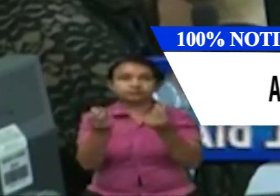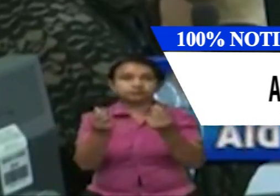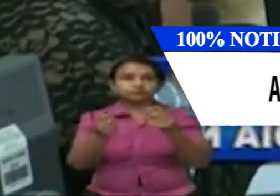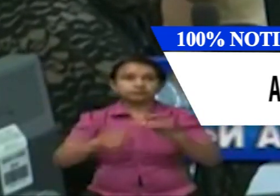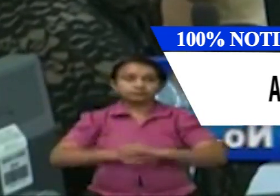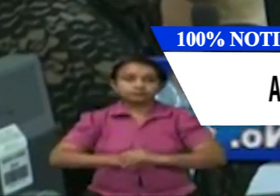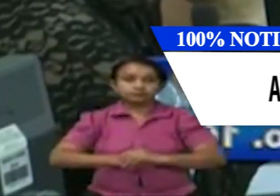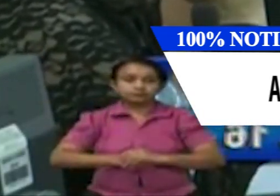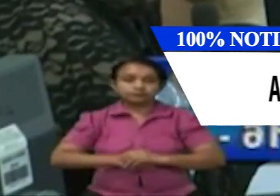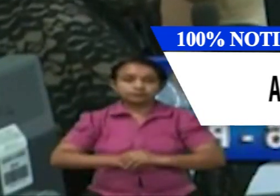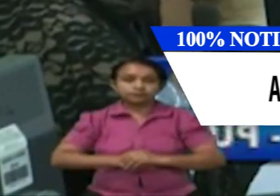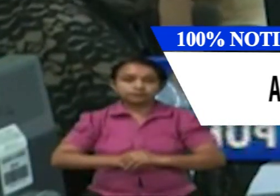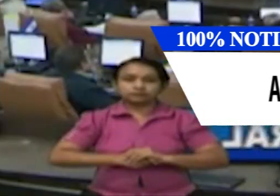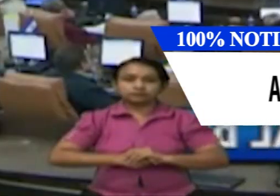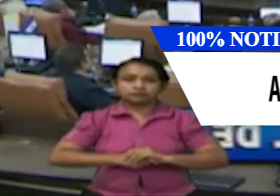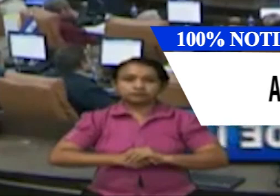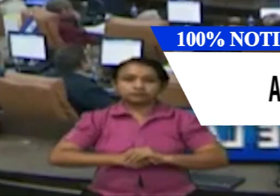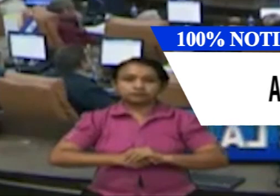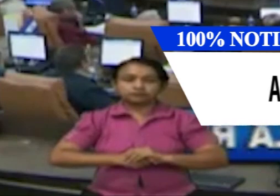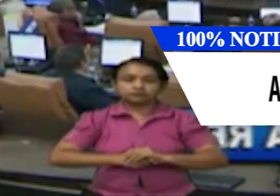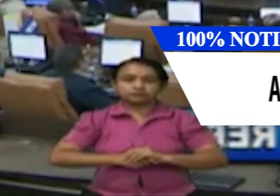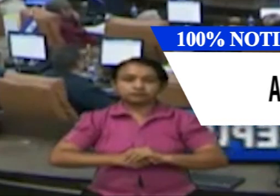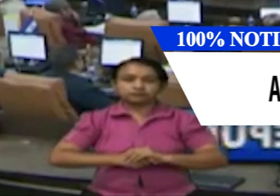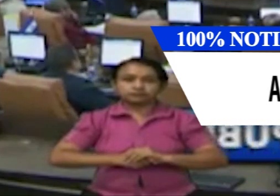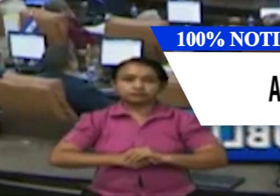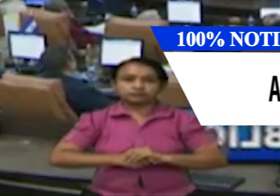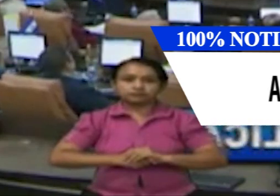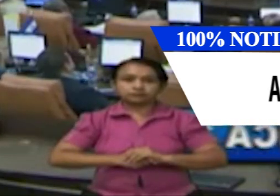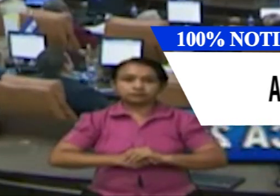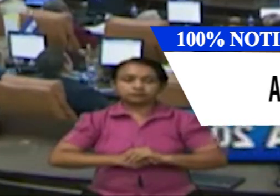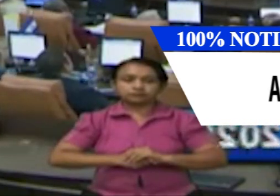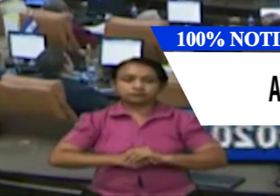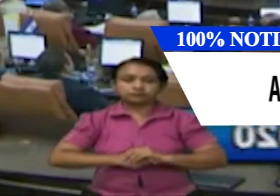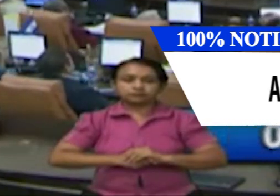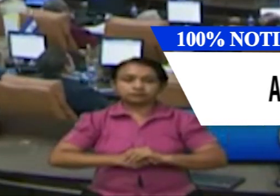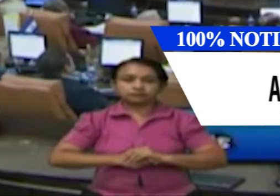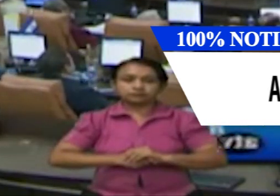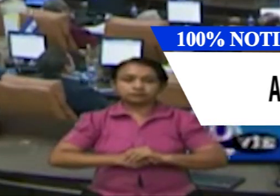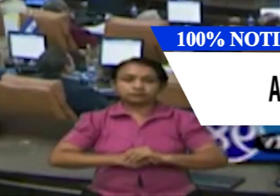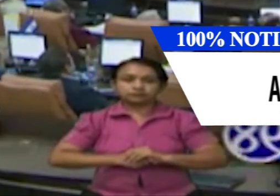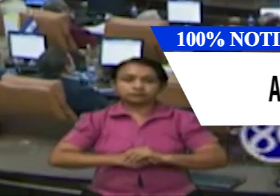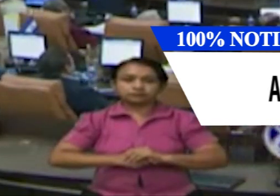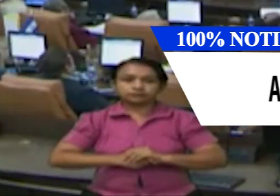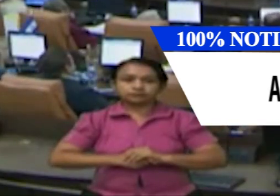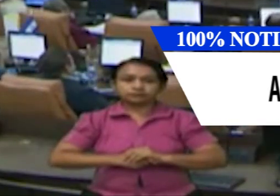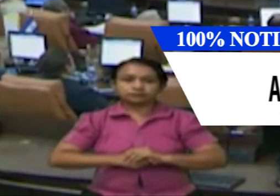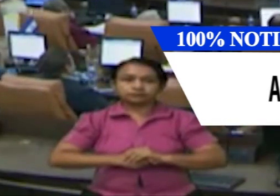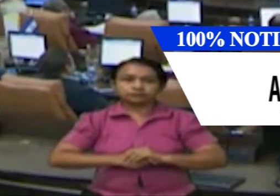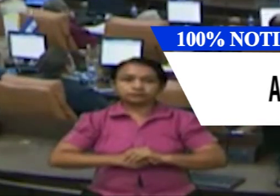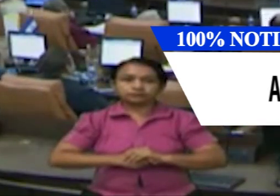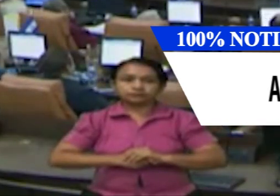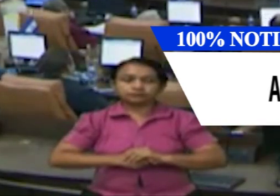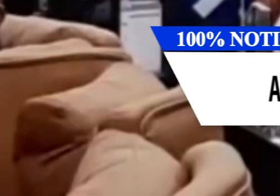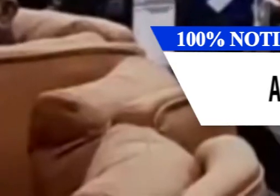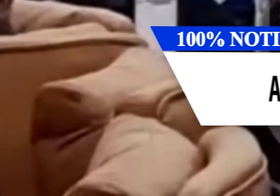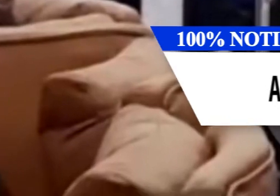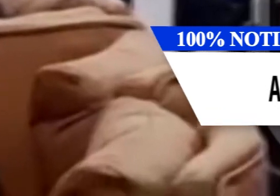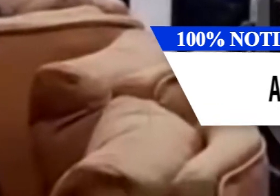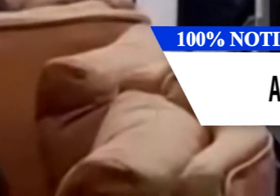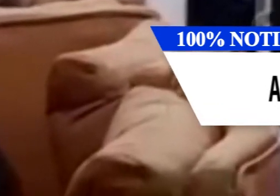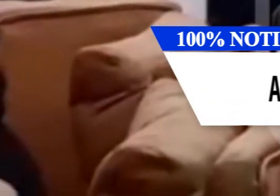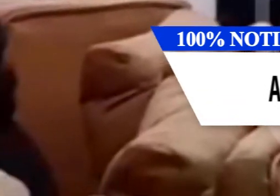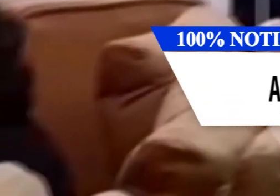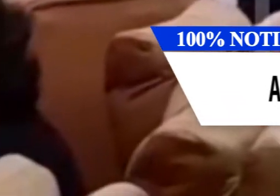más de 5 horas, las cuales estuvieron cargadas de fuertes escándalos, insultos, ofensas y la dormida que se dio